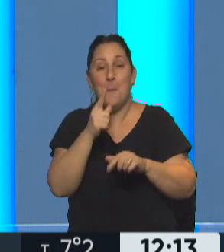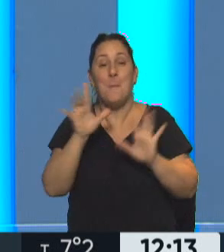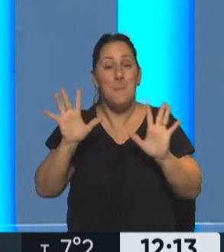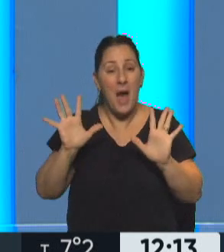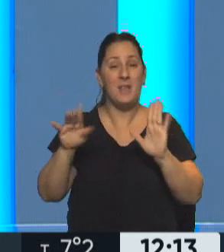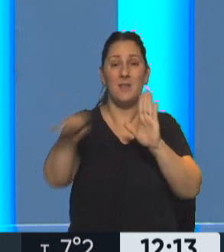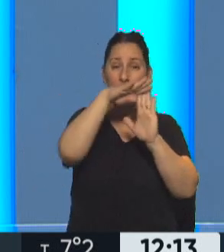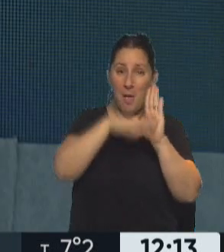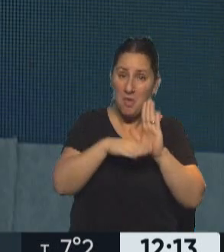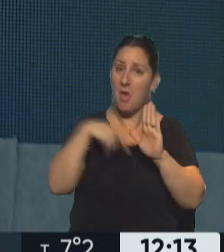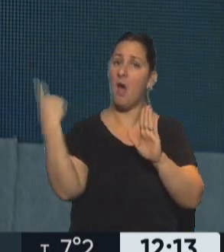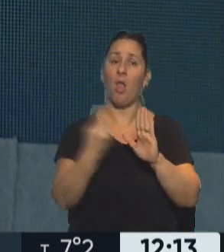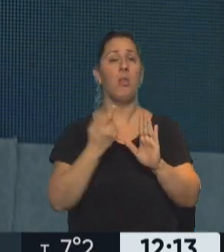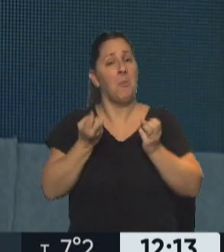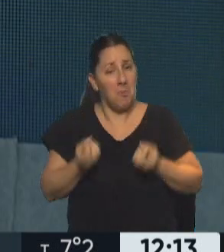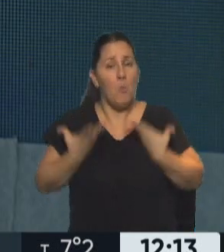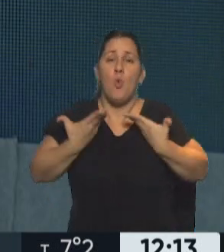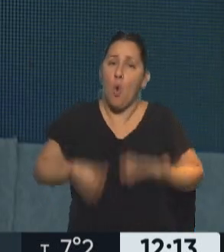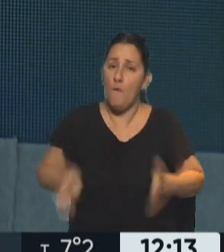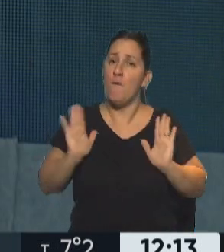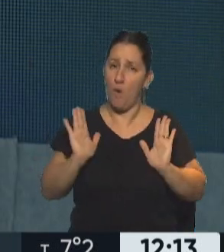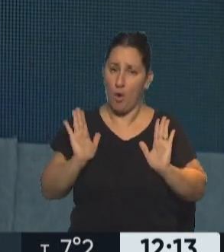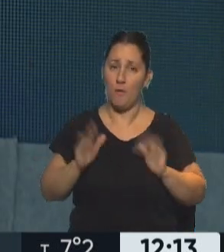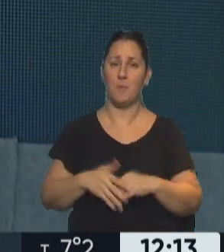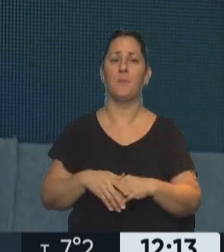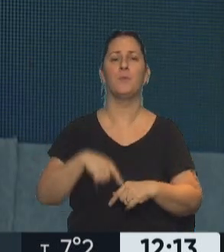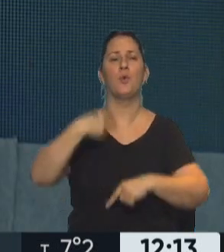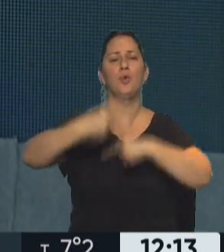dejado conformes a todos. En minutos seguimos analizando las medidas del ministro Sergio Massa. Raúl.